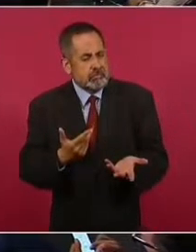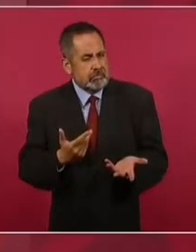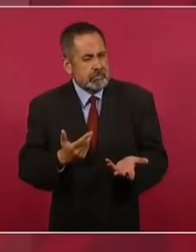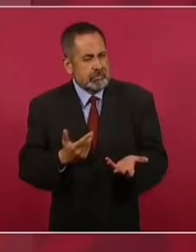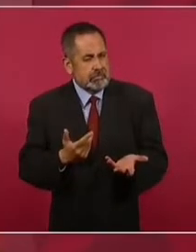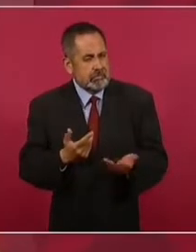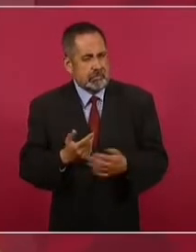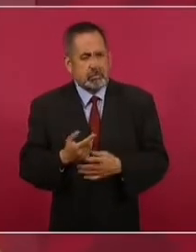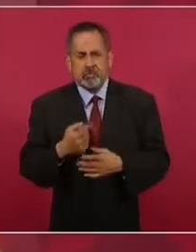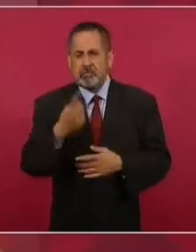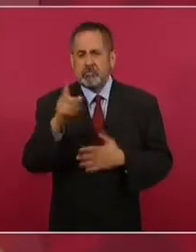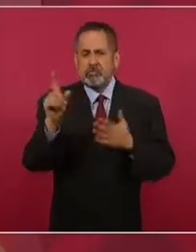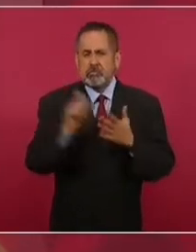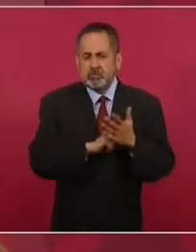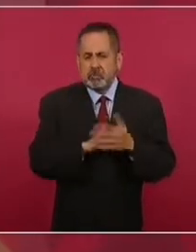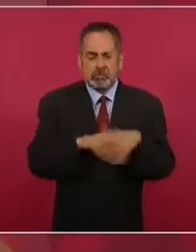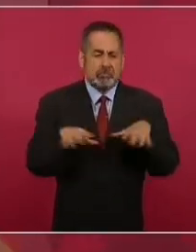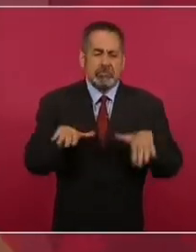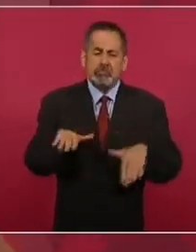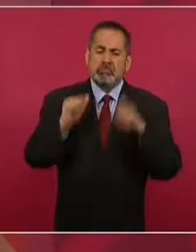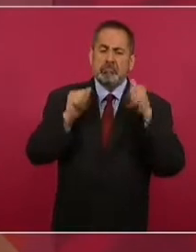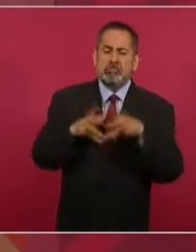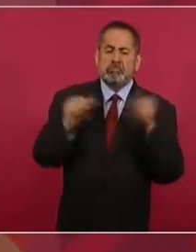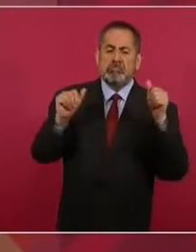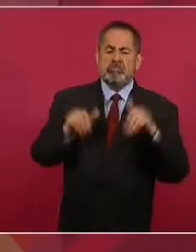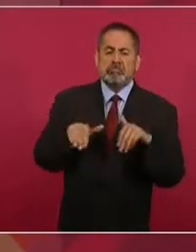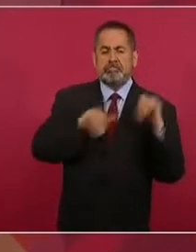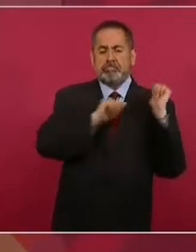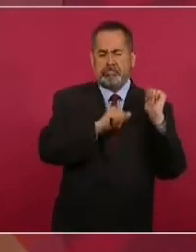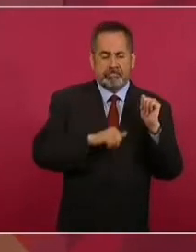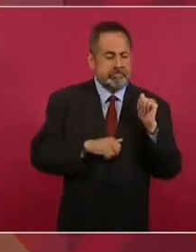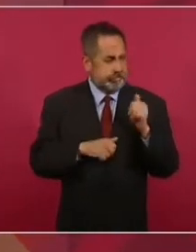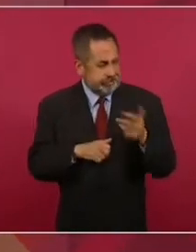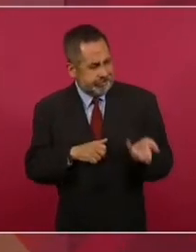Más de un mes, imagínense, un candidato a la presidencia.